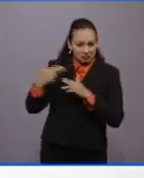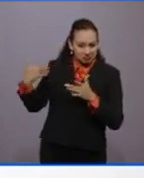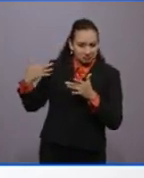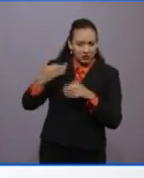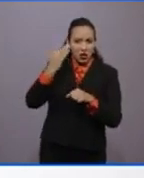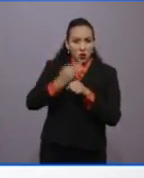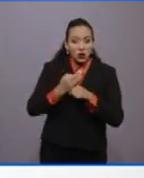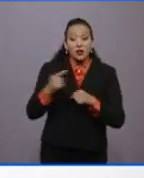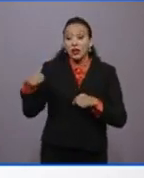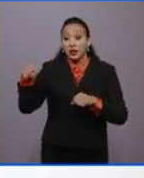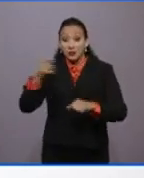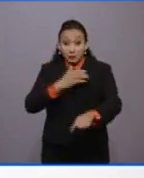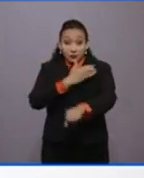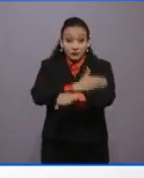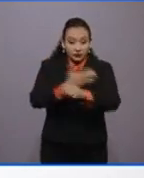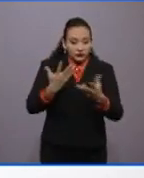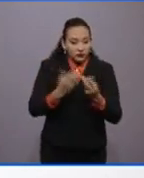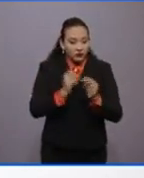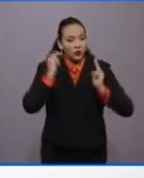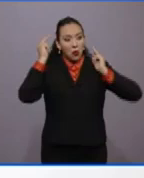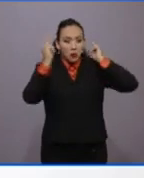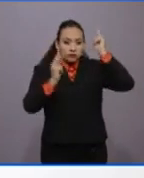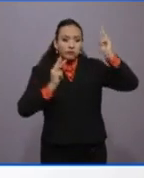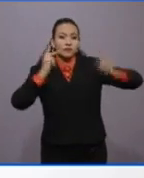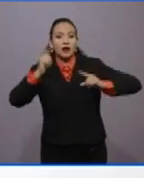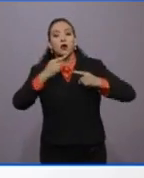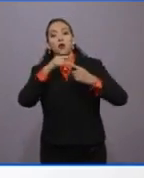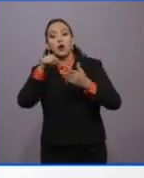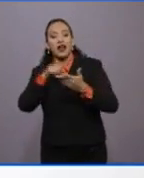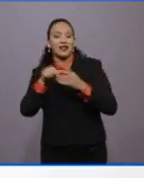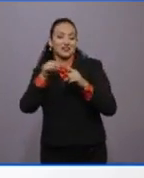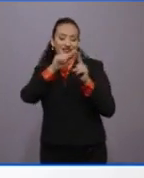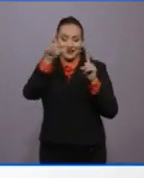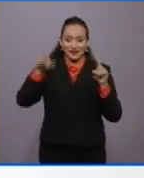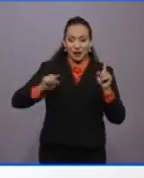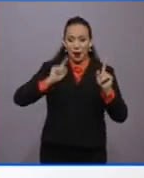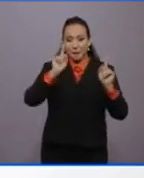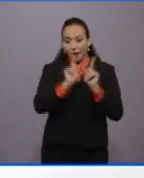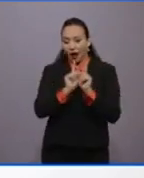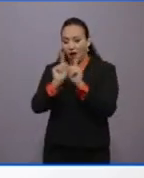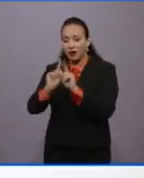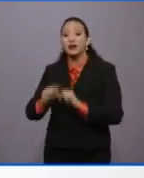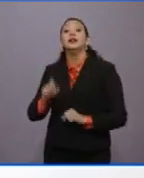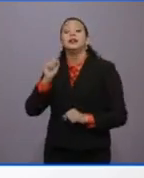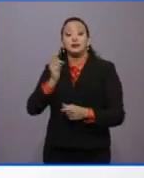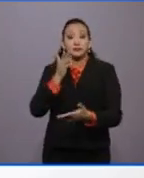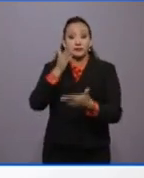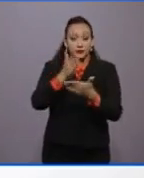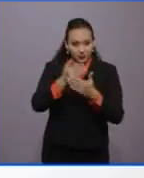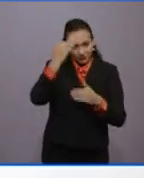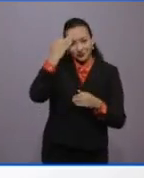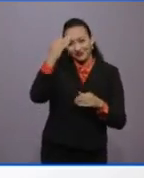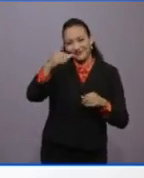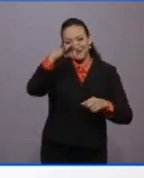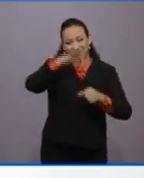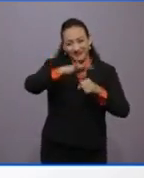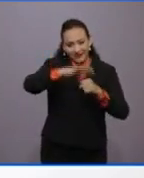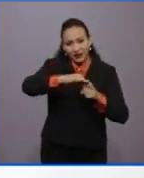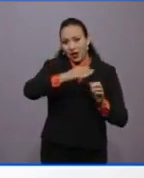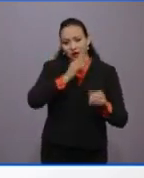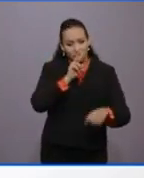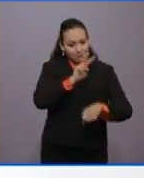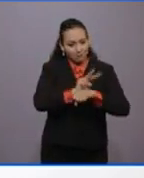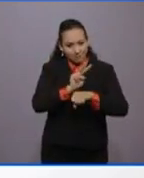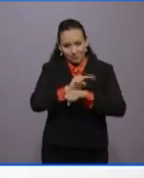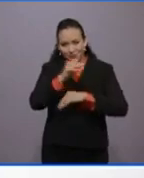misiones de acompañamiento con visitas en distintas partes del país. También estarán presentes durante la jornada electoral y la etapa de